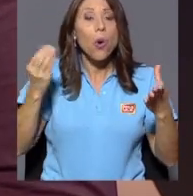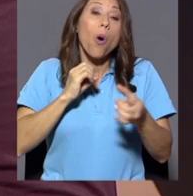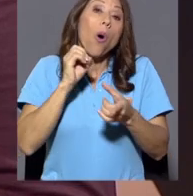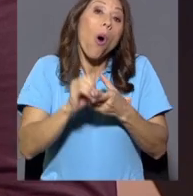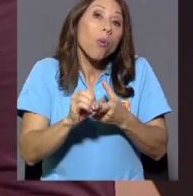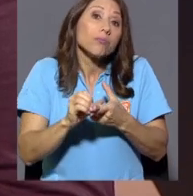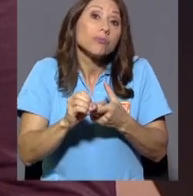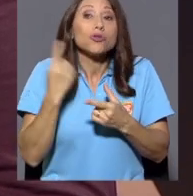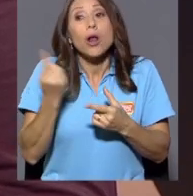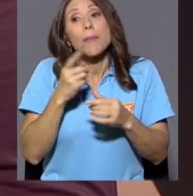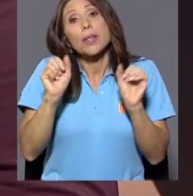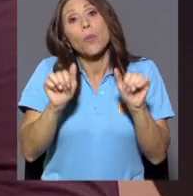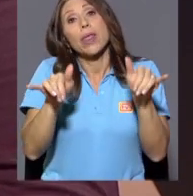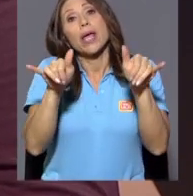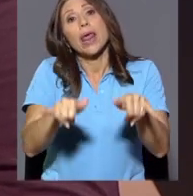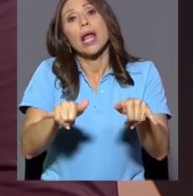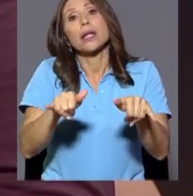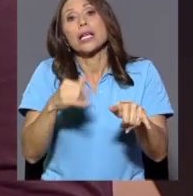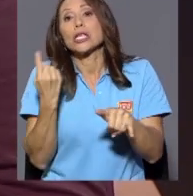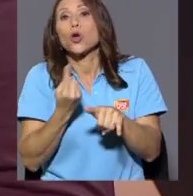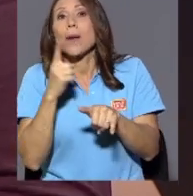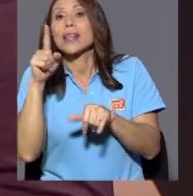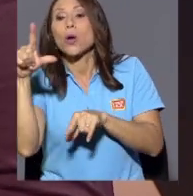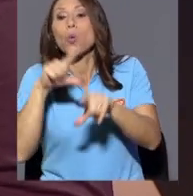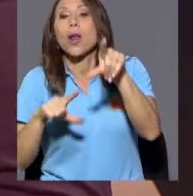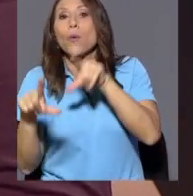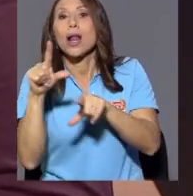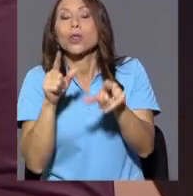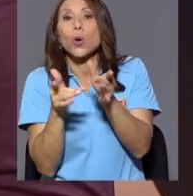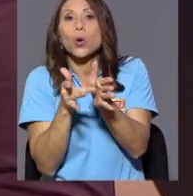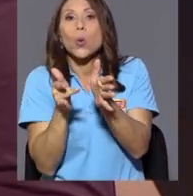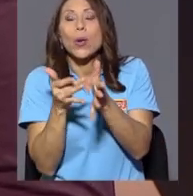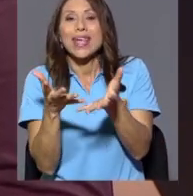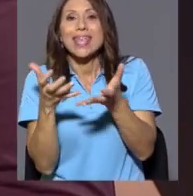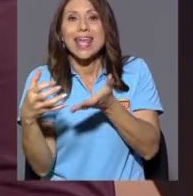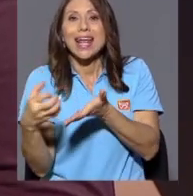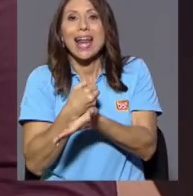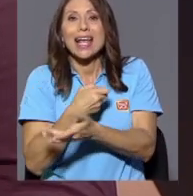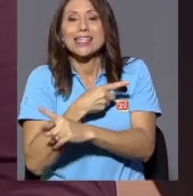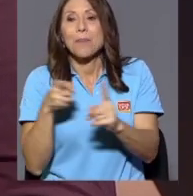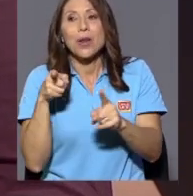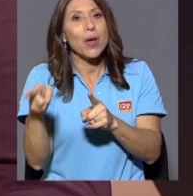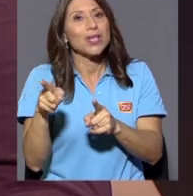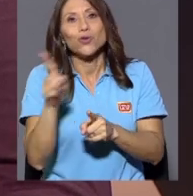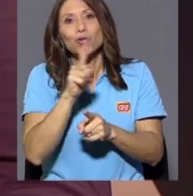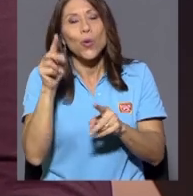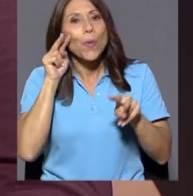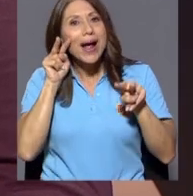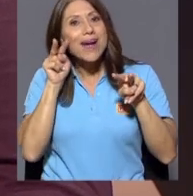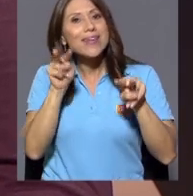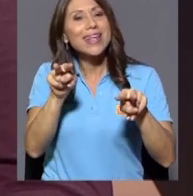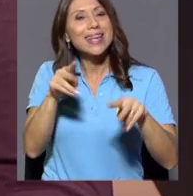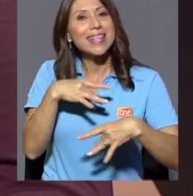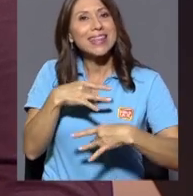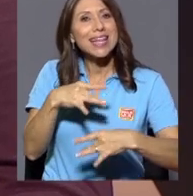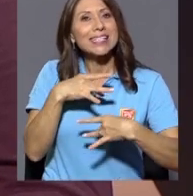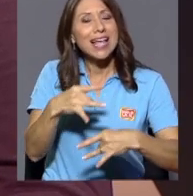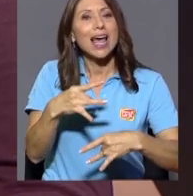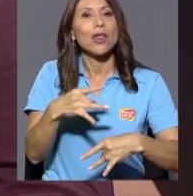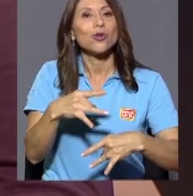manos de lo que puede ser un laboratorio que va a querer obtener su ganancia como es lógico es pero que no va a tener una mirada muy